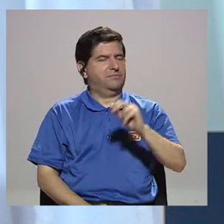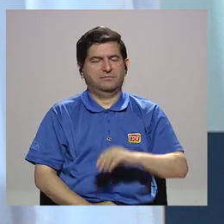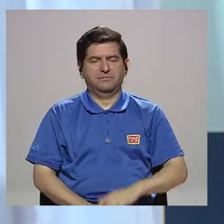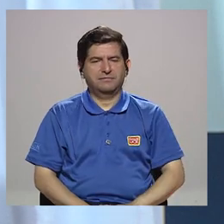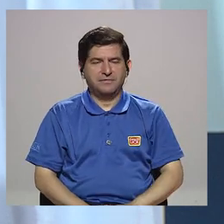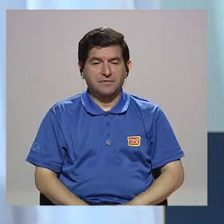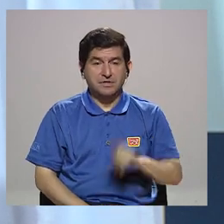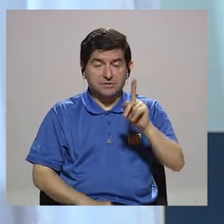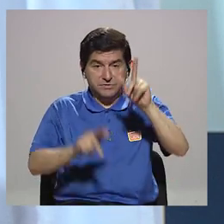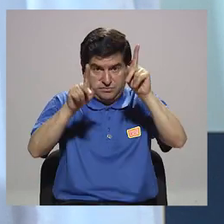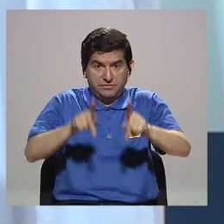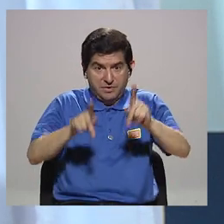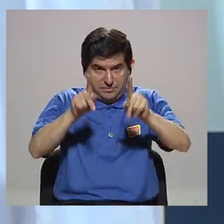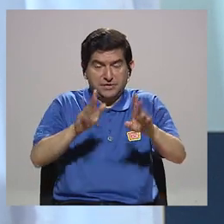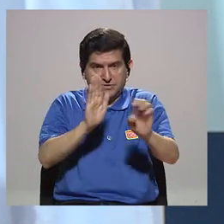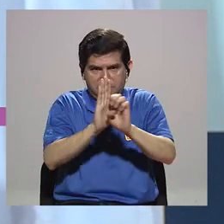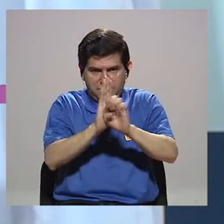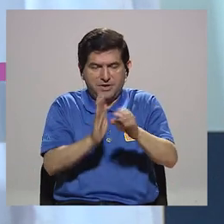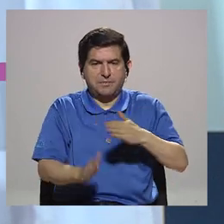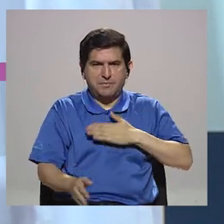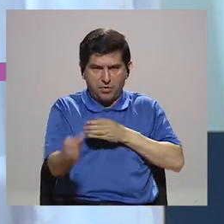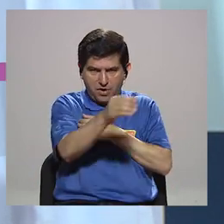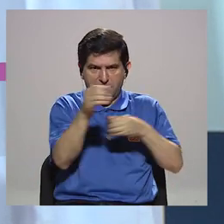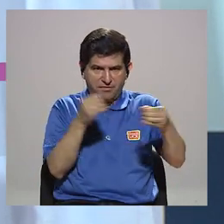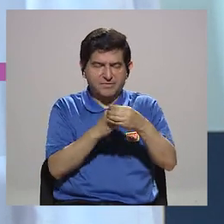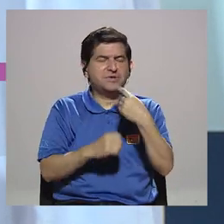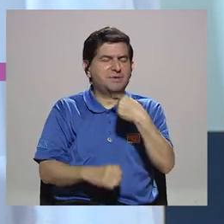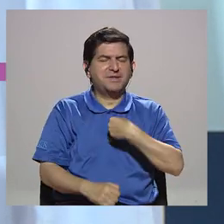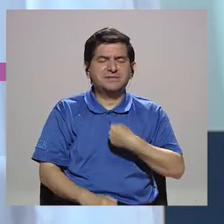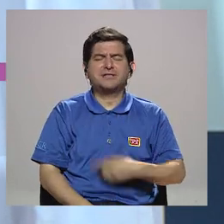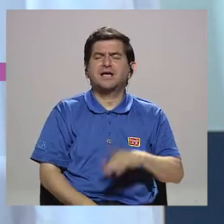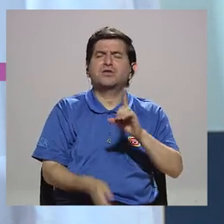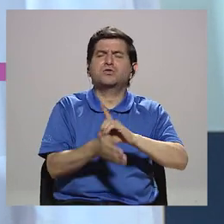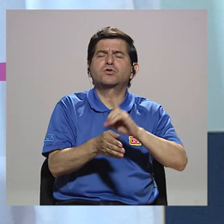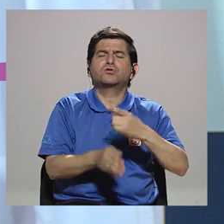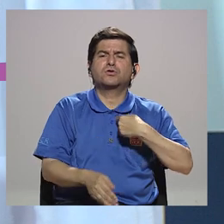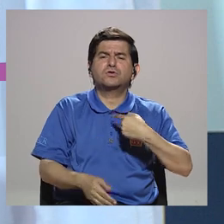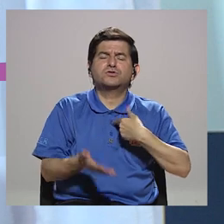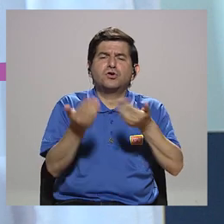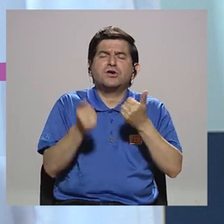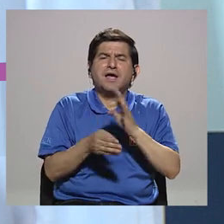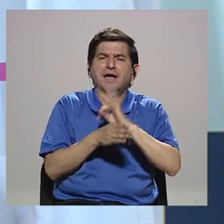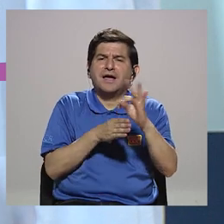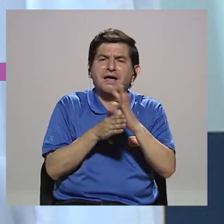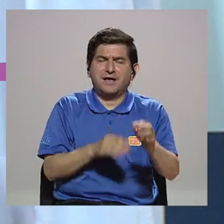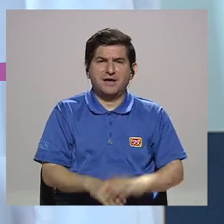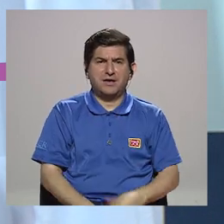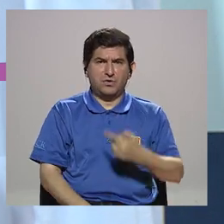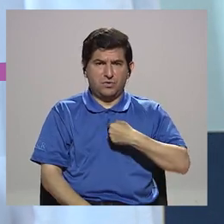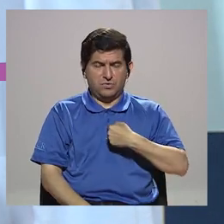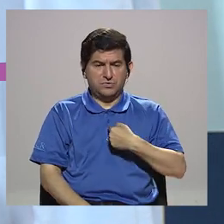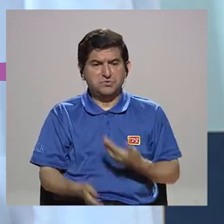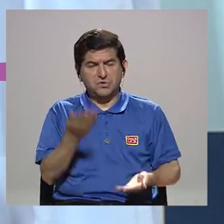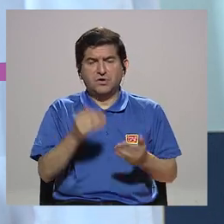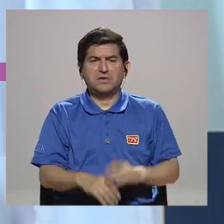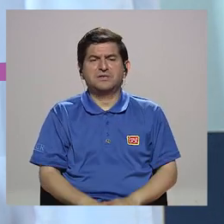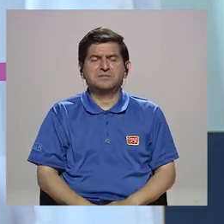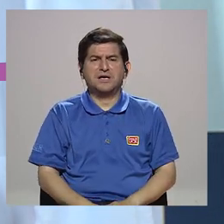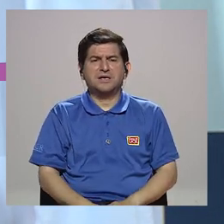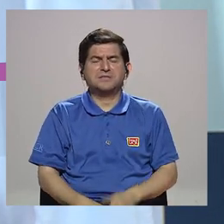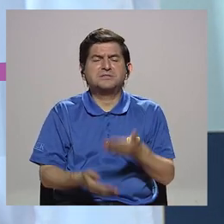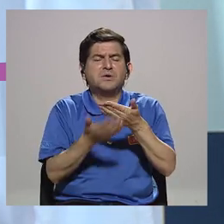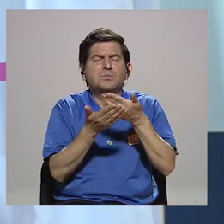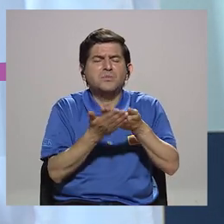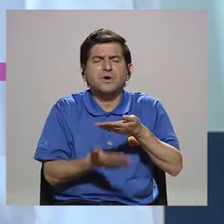ser. Entonces, si alguien se, por ejemplo, a mi oficina llega, doctor, es que vengo para que me dé tratamiento porque me tomé un test